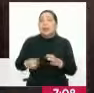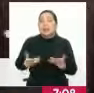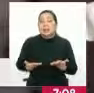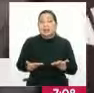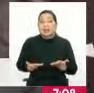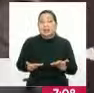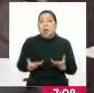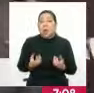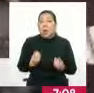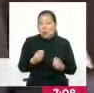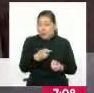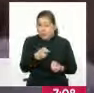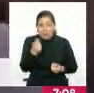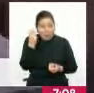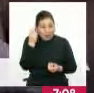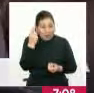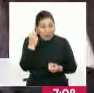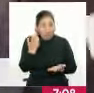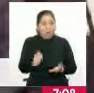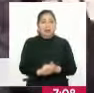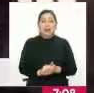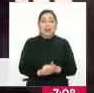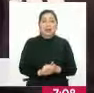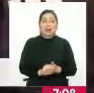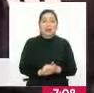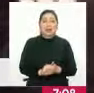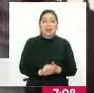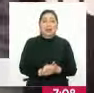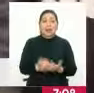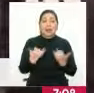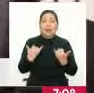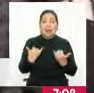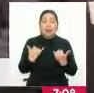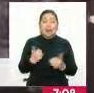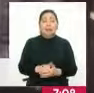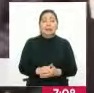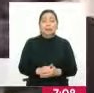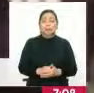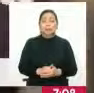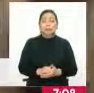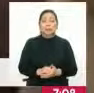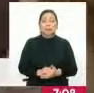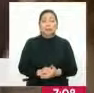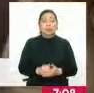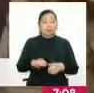también como comprenderás antes ya habían acá creado